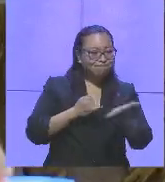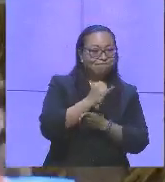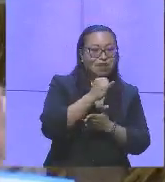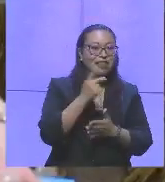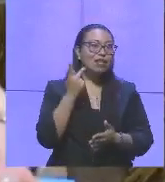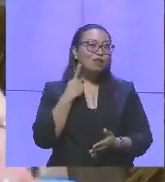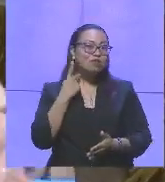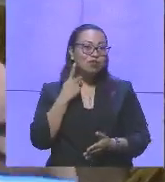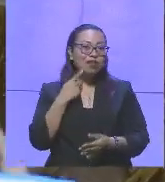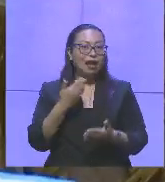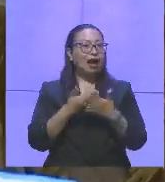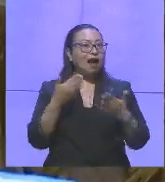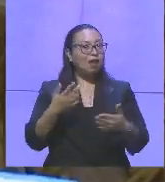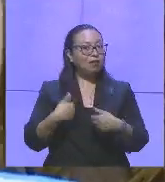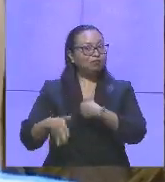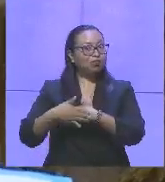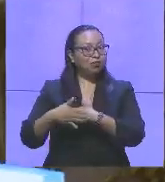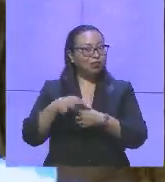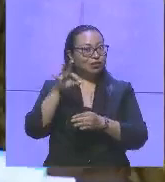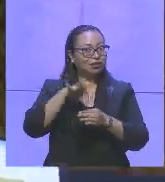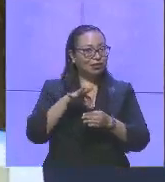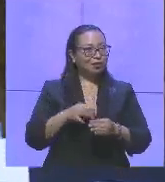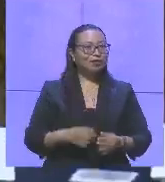robustecimiento democrático. Muchas gracias.